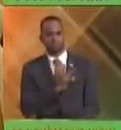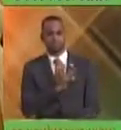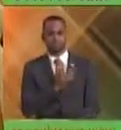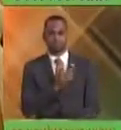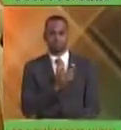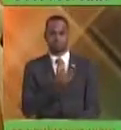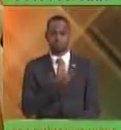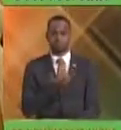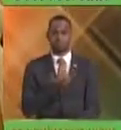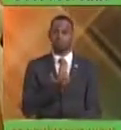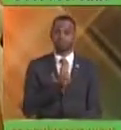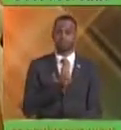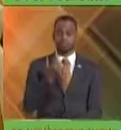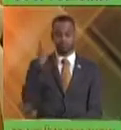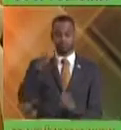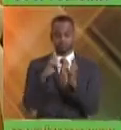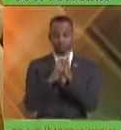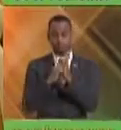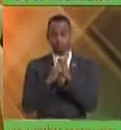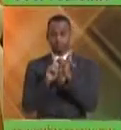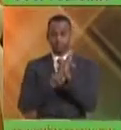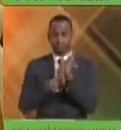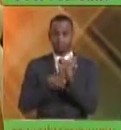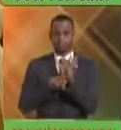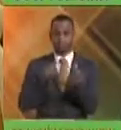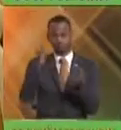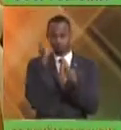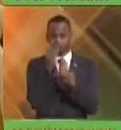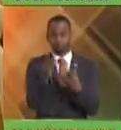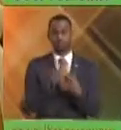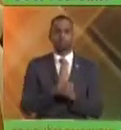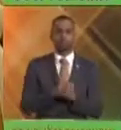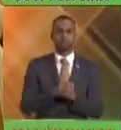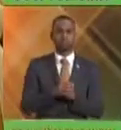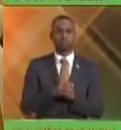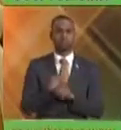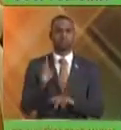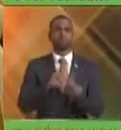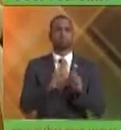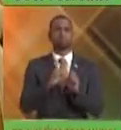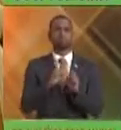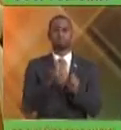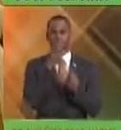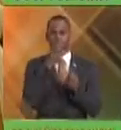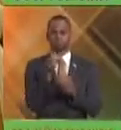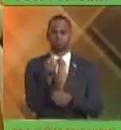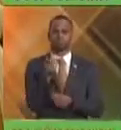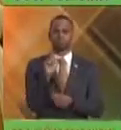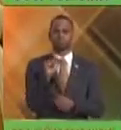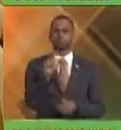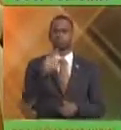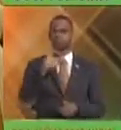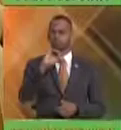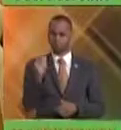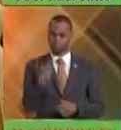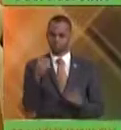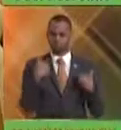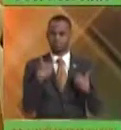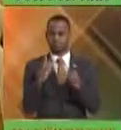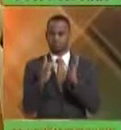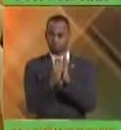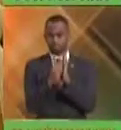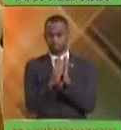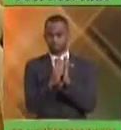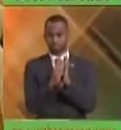son las adecuadas para medir la discapacidad entonces nos dice en la población dominicana un 12.3 por ciento de la población tiene discapacidad